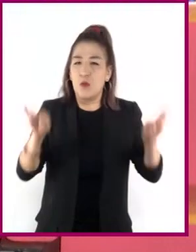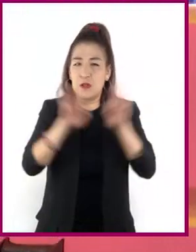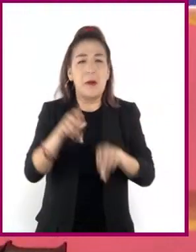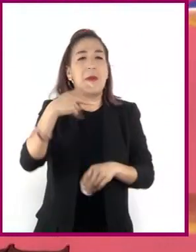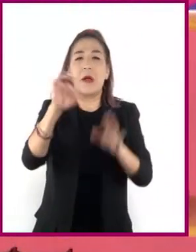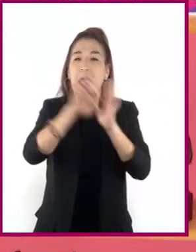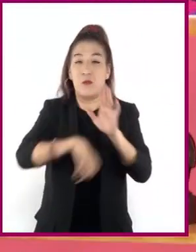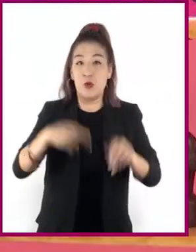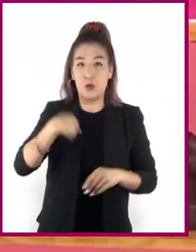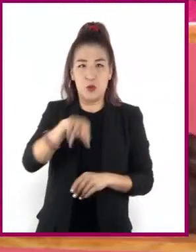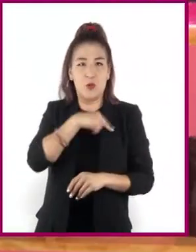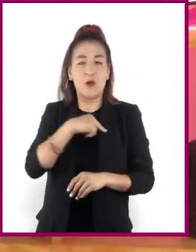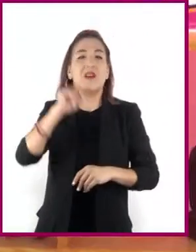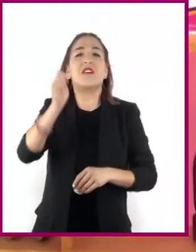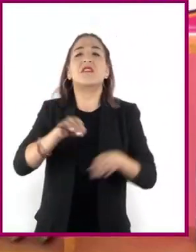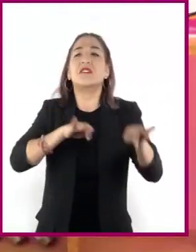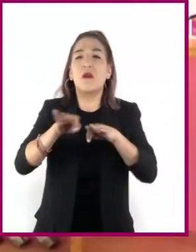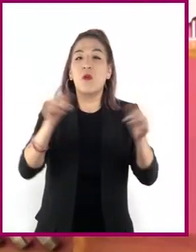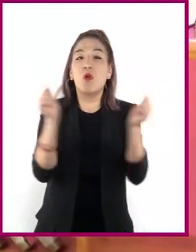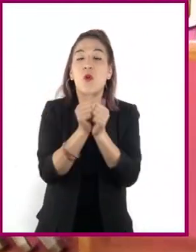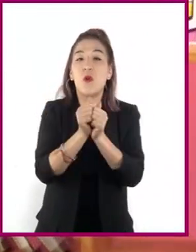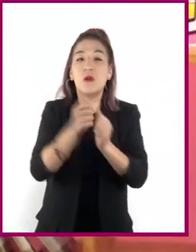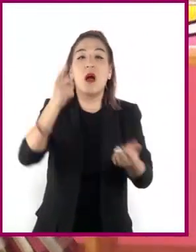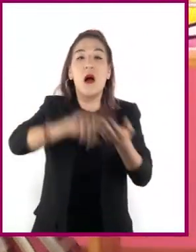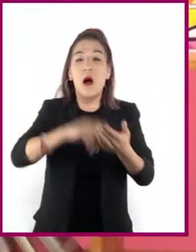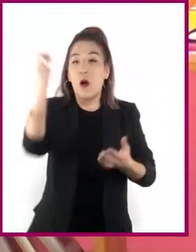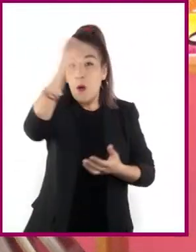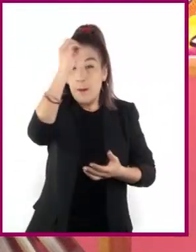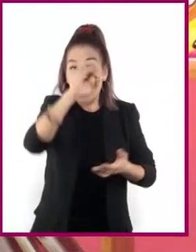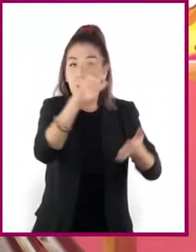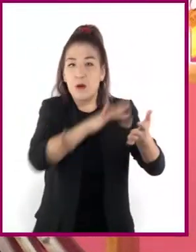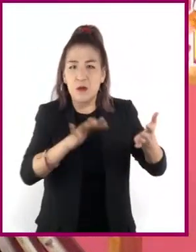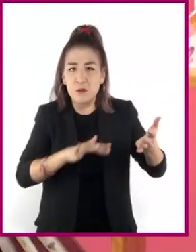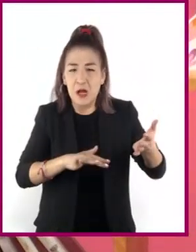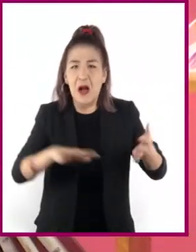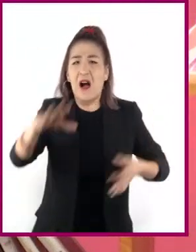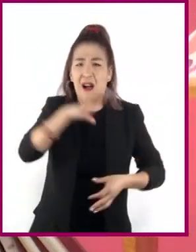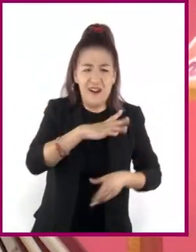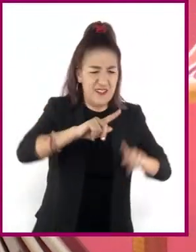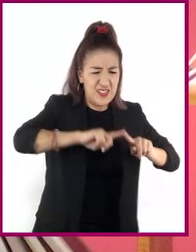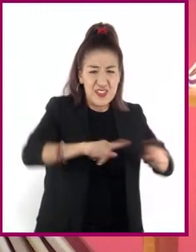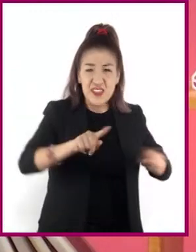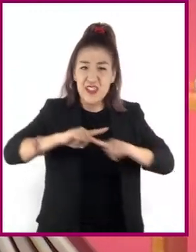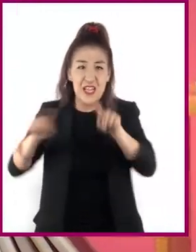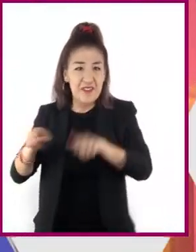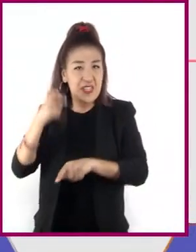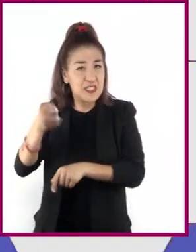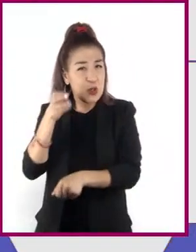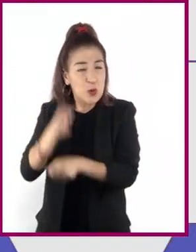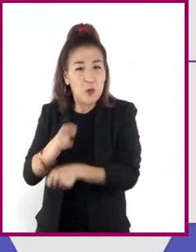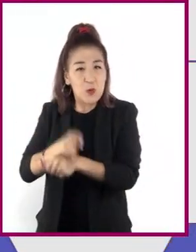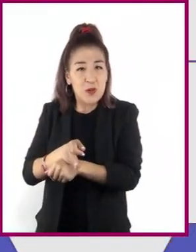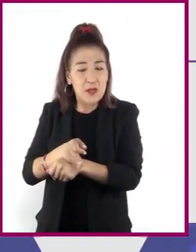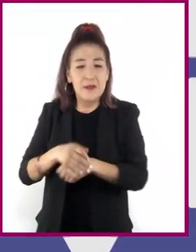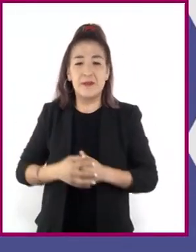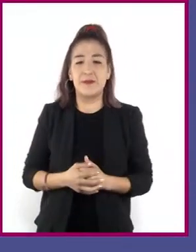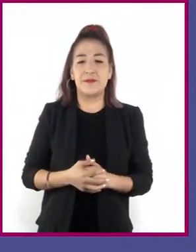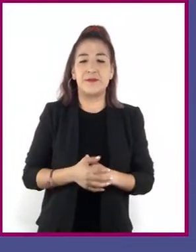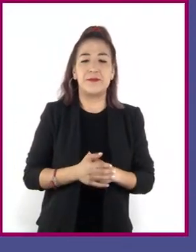nosotros estamos trabajando con artículos de opinión hay alguna diferencia en este caso